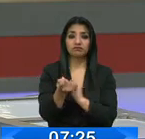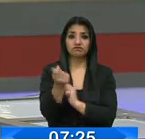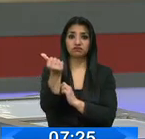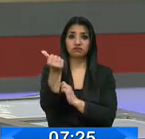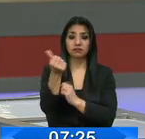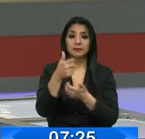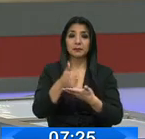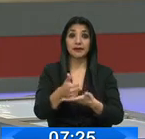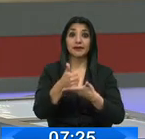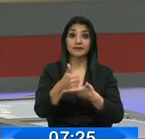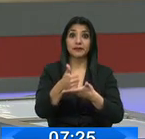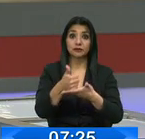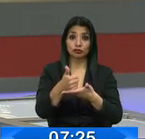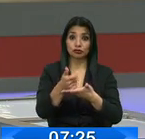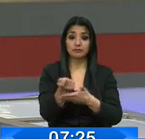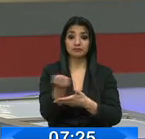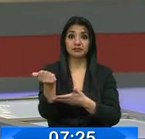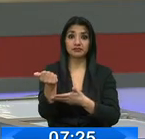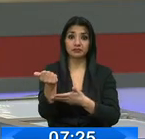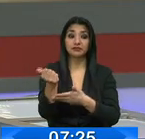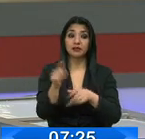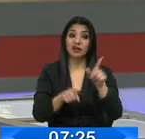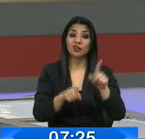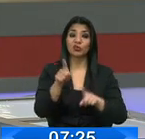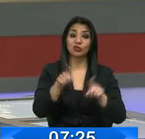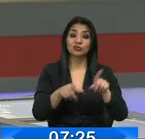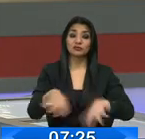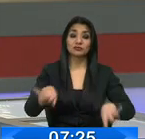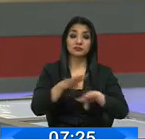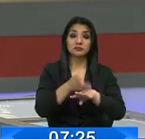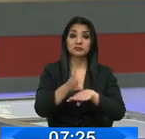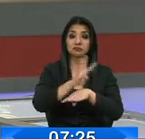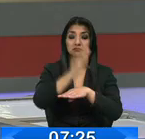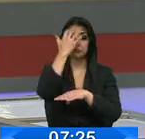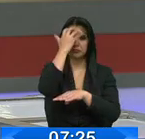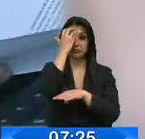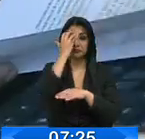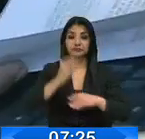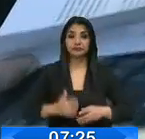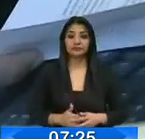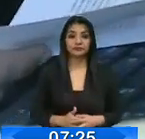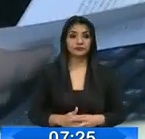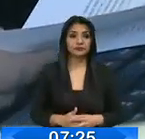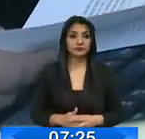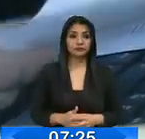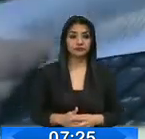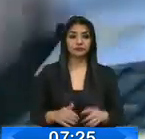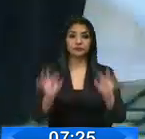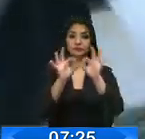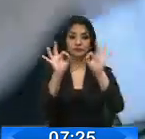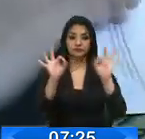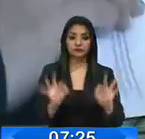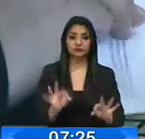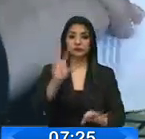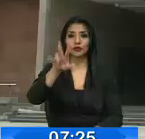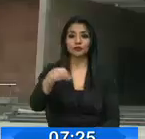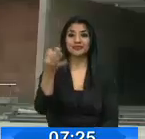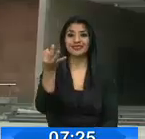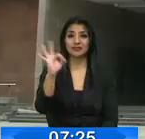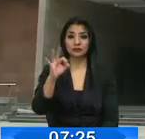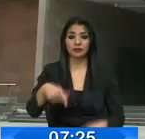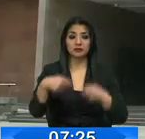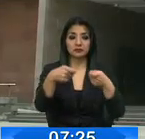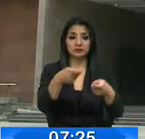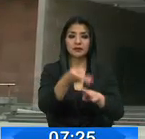los subsidios es un punto que inquieta a la Asamblea. Veamos. La Proforma 2019 llegó corregida hasta